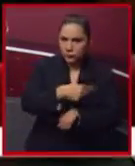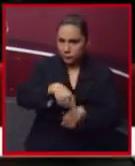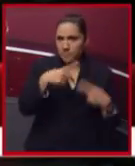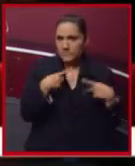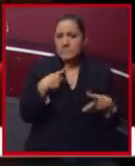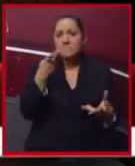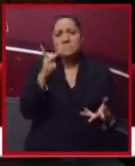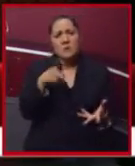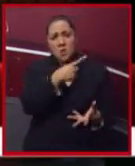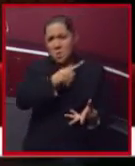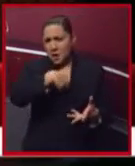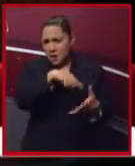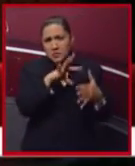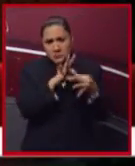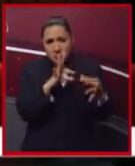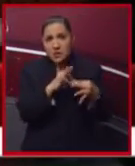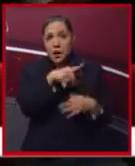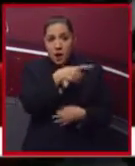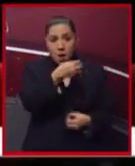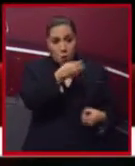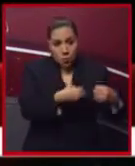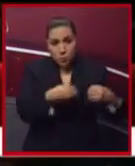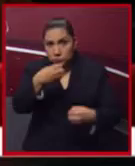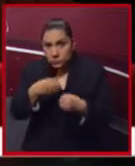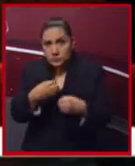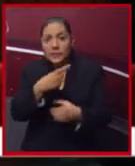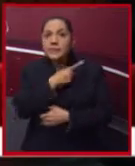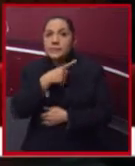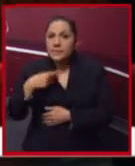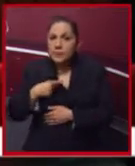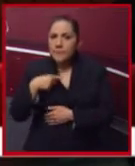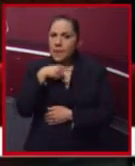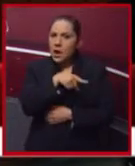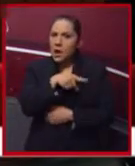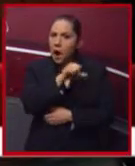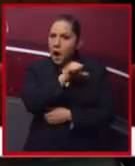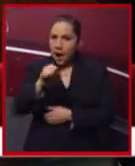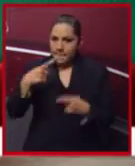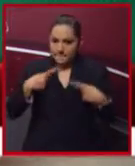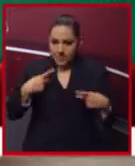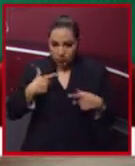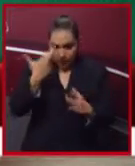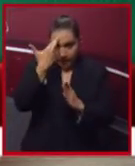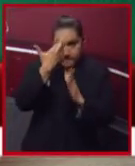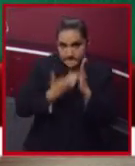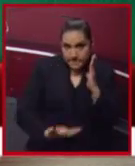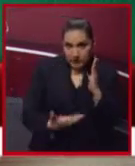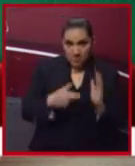de justicia a favor de las víctimas, la prisión preventiva debe permanecer.